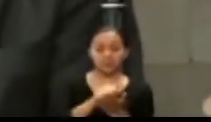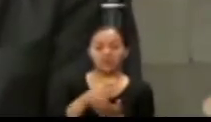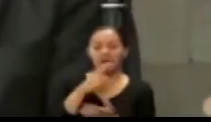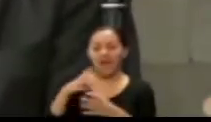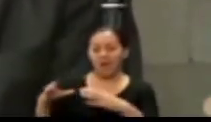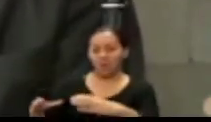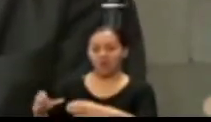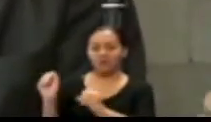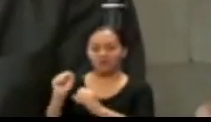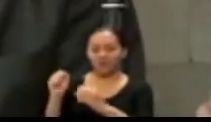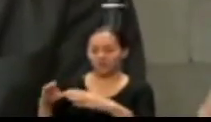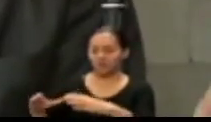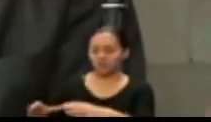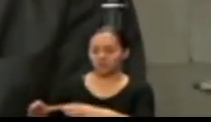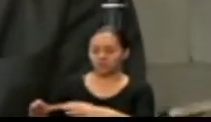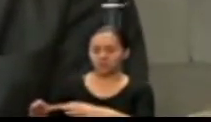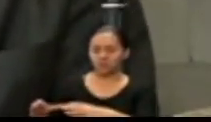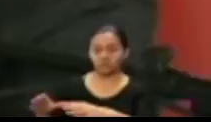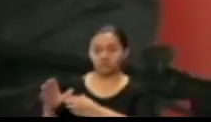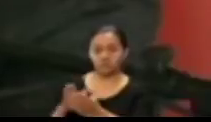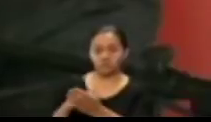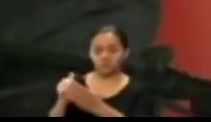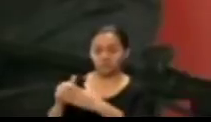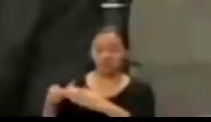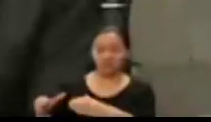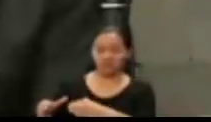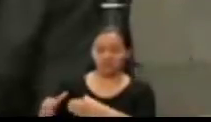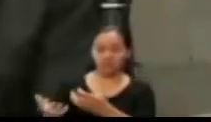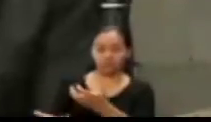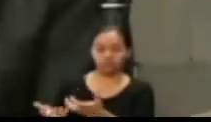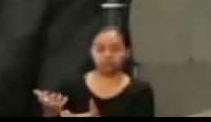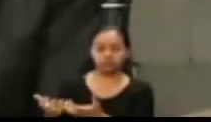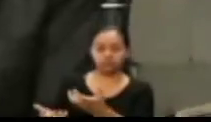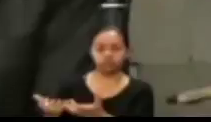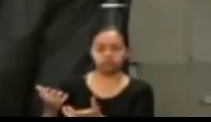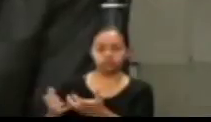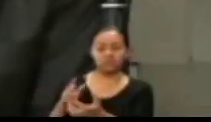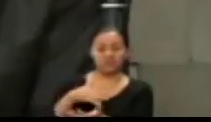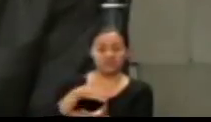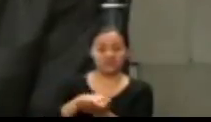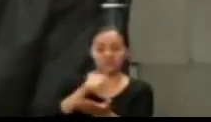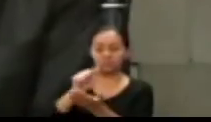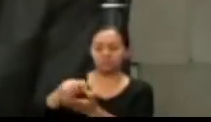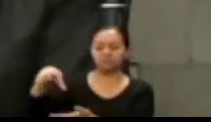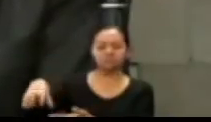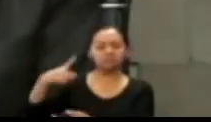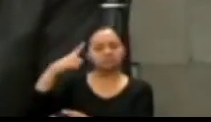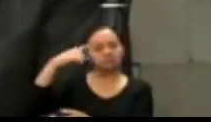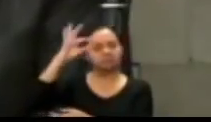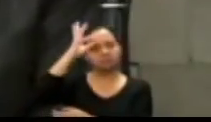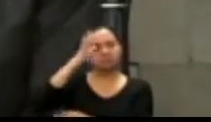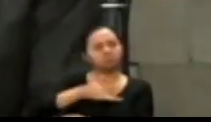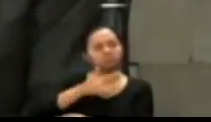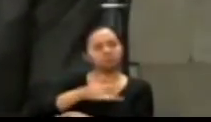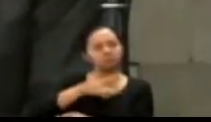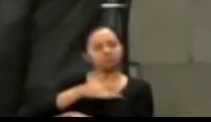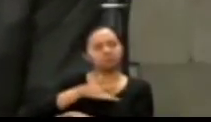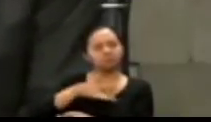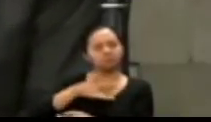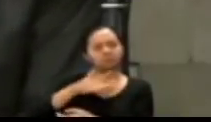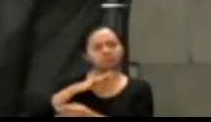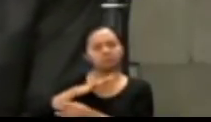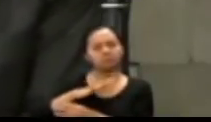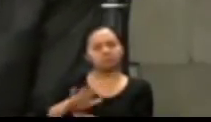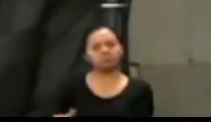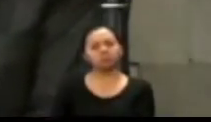la rana al final muere cocida. Termina cocinada. Y eso está ocurriendo en Europa, donde poco a poco, tal vez sin darnos